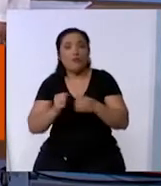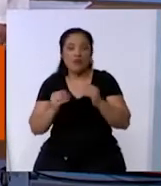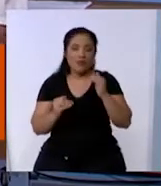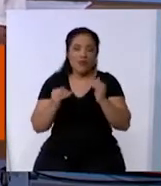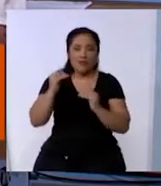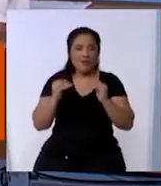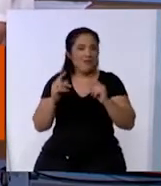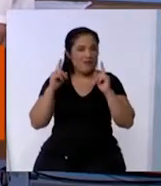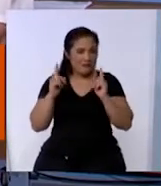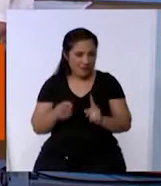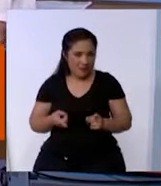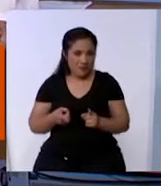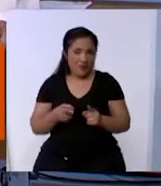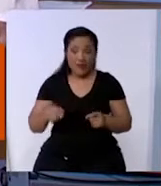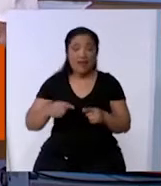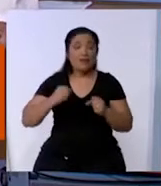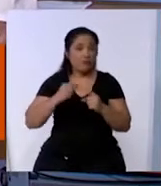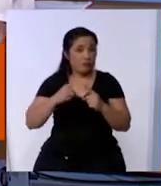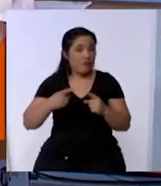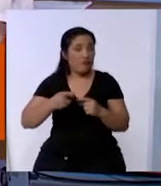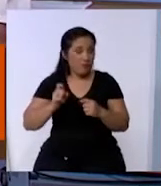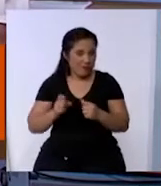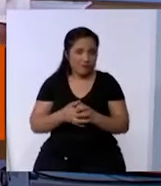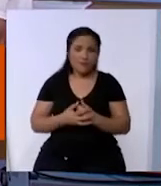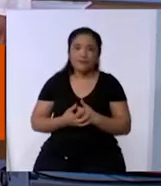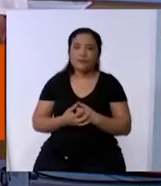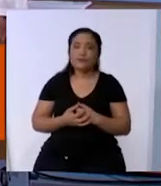esas energías, porque son energías. En, sí, el caso, por ejemplo, de